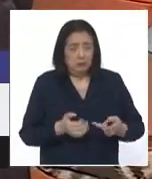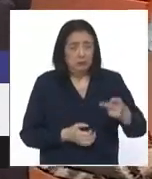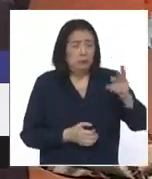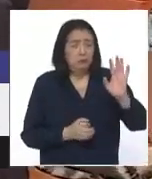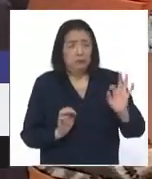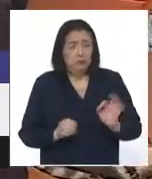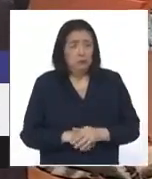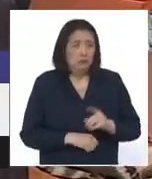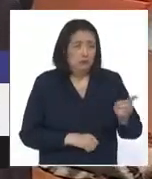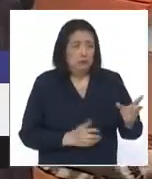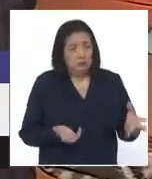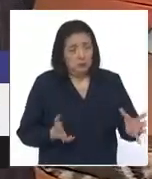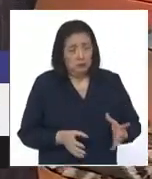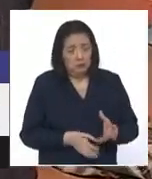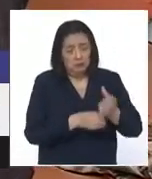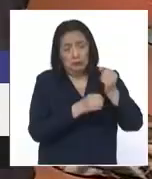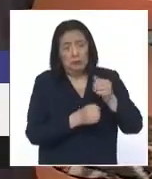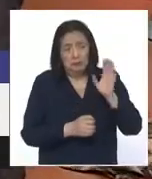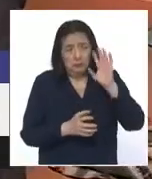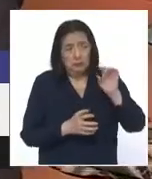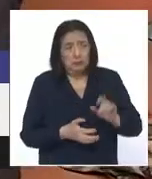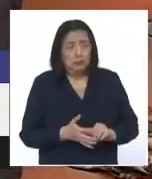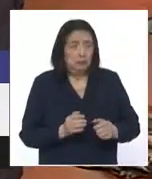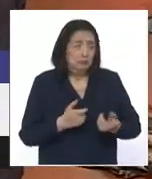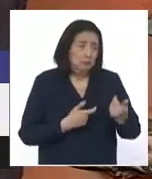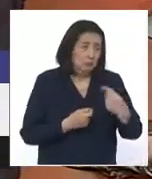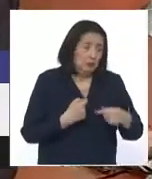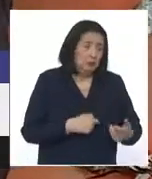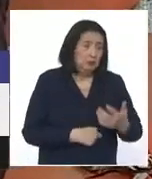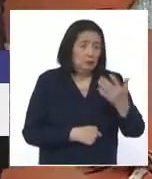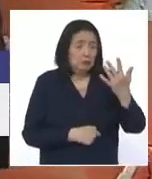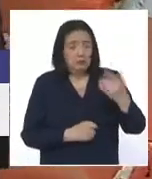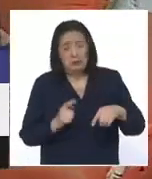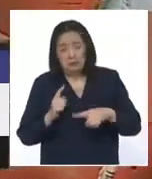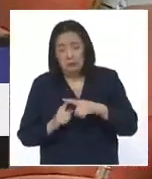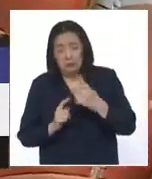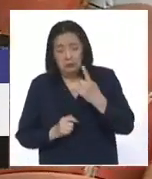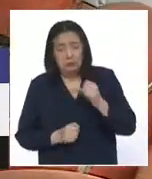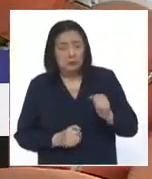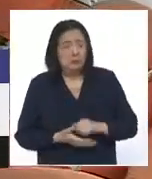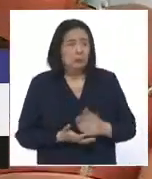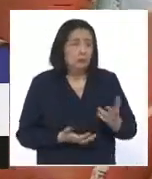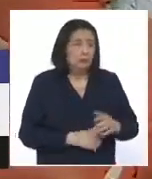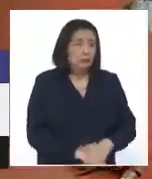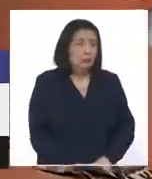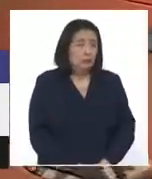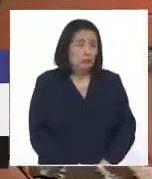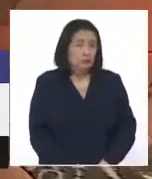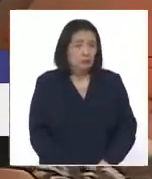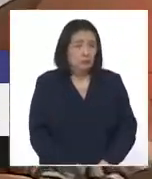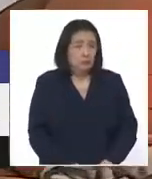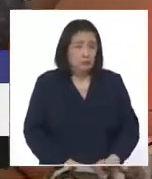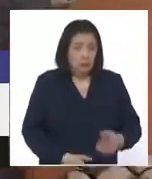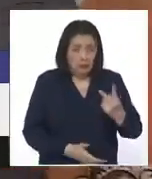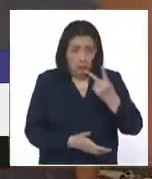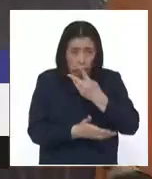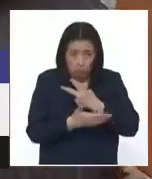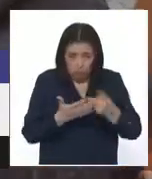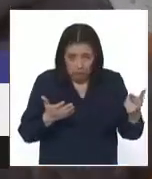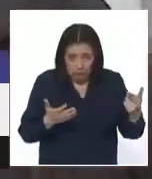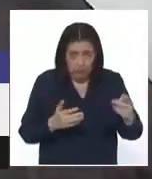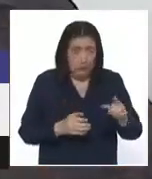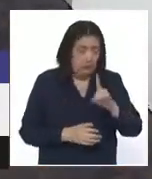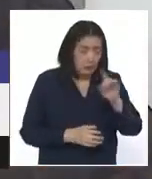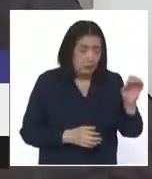sale. Fue para la bolsa. Vendo 5 por un sol, el otro. De... Cada dos semanas puede hacerse 100